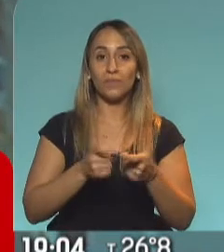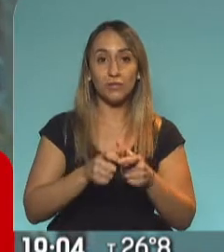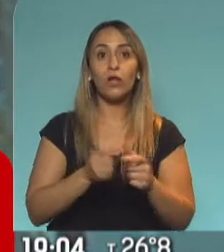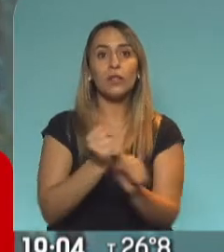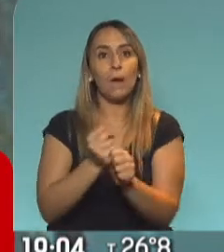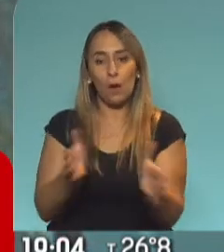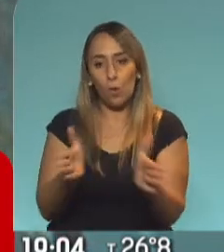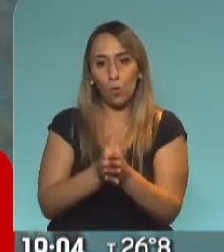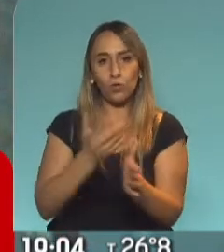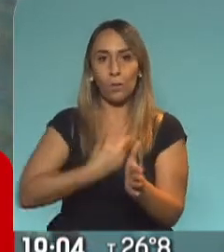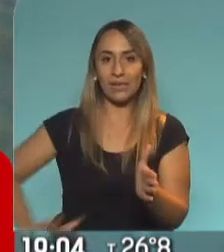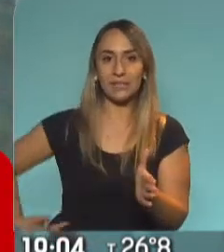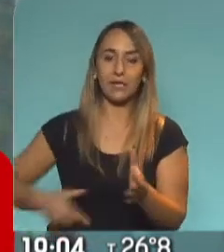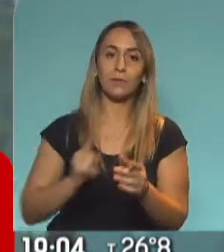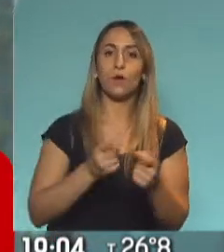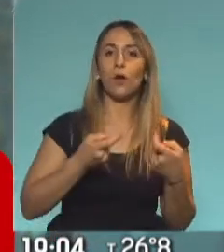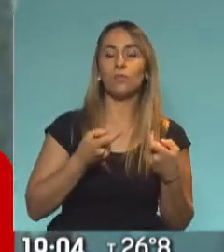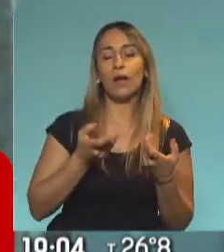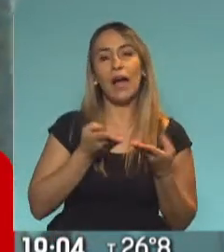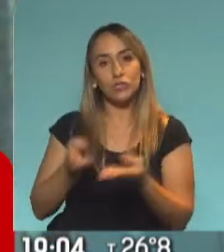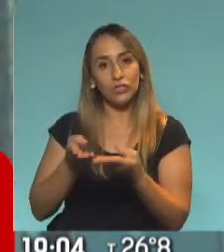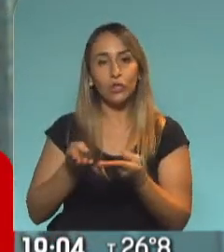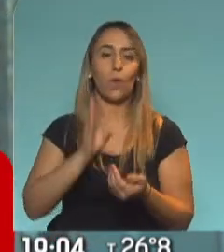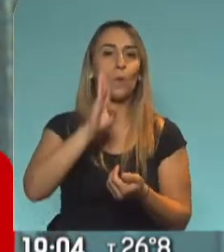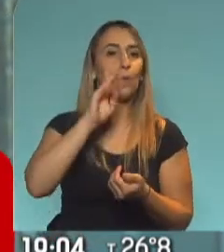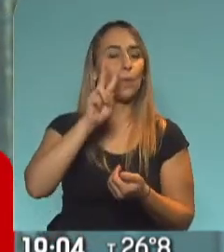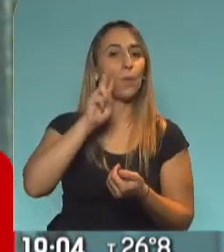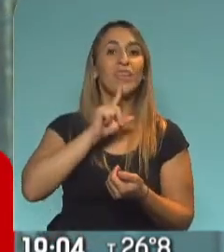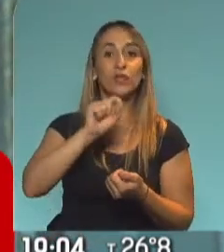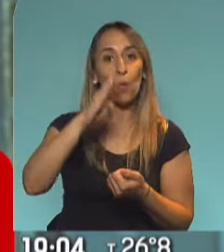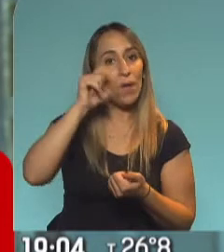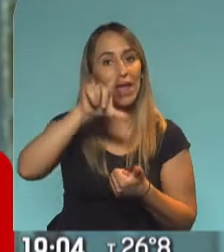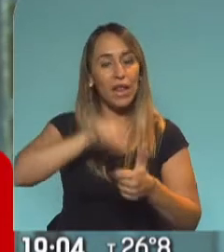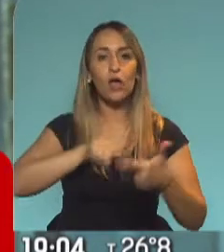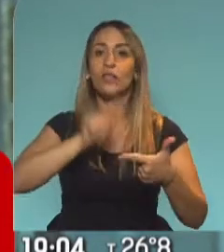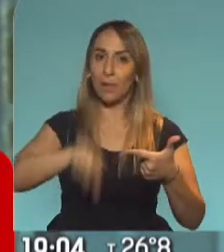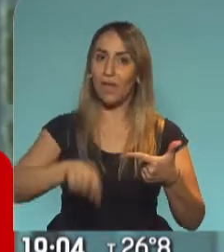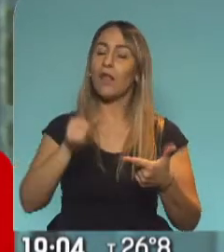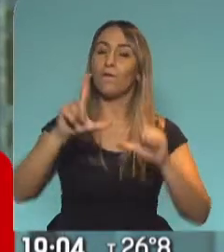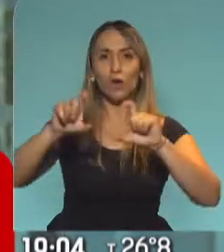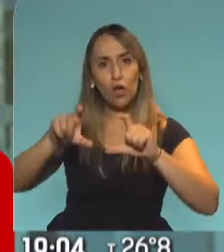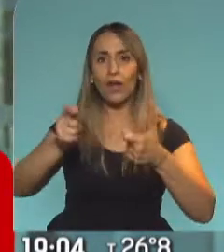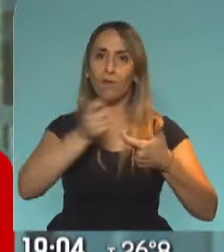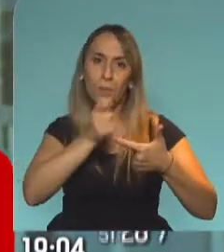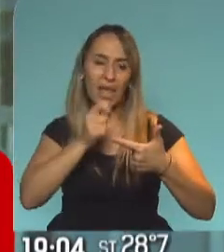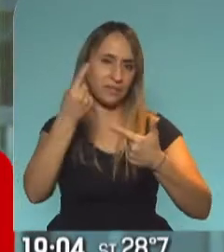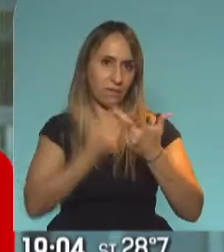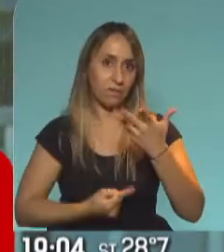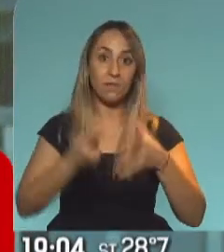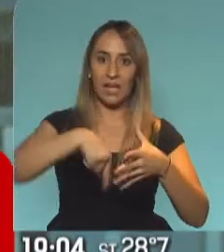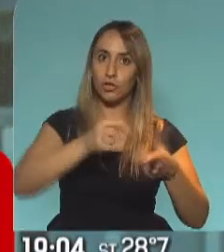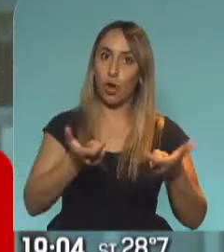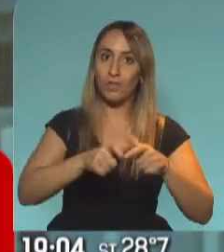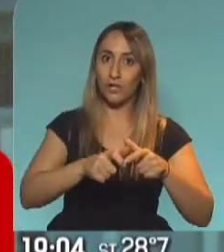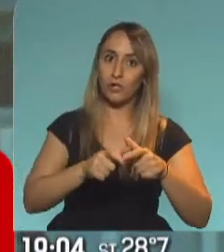presidente. Hablamos de sus asesores más cercanos, hablamos de Julio Vitovelo, hablamos del equipo de prensa, del fotógrafo. Después tenemos, por ejemplo, toda la comitiva